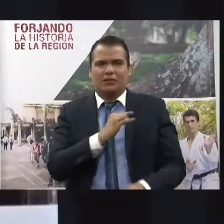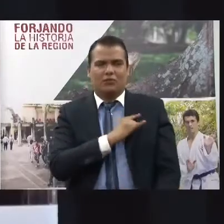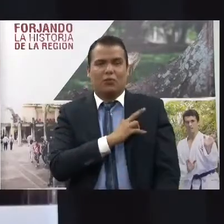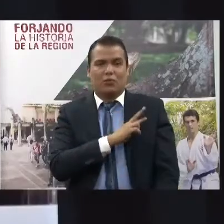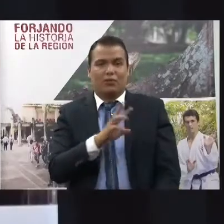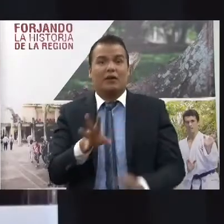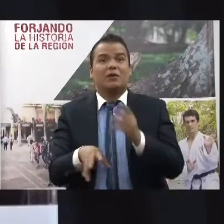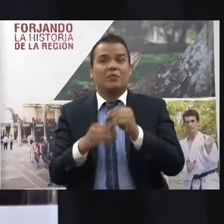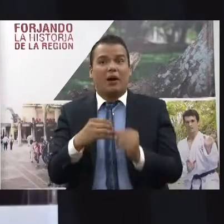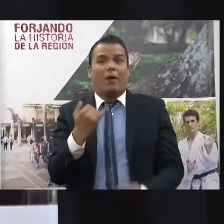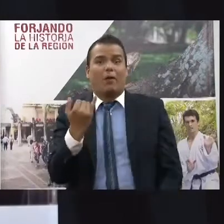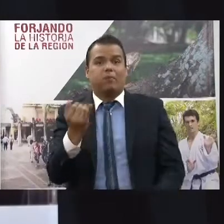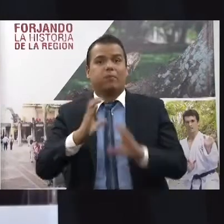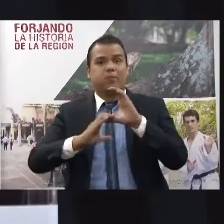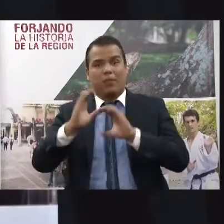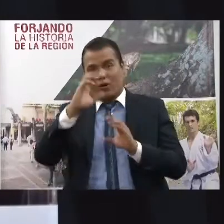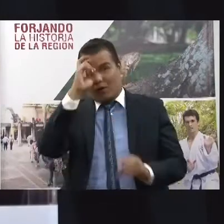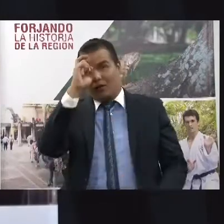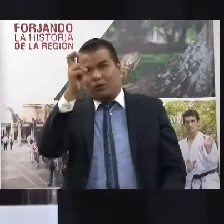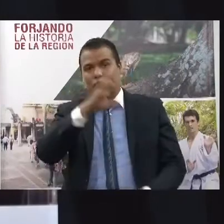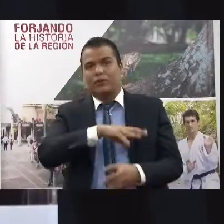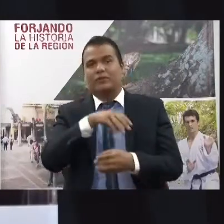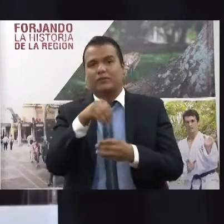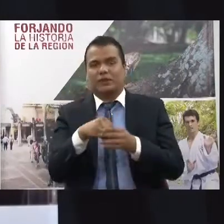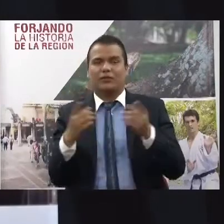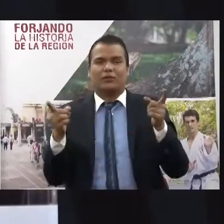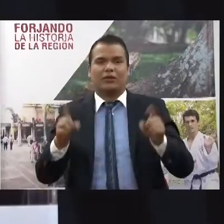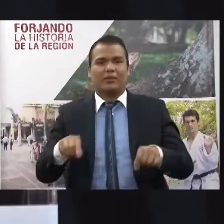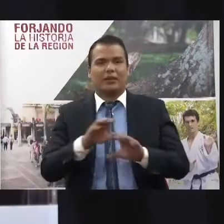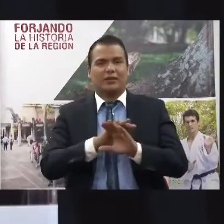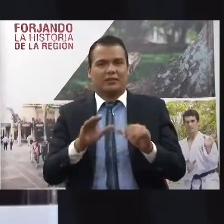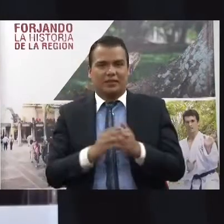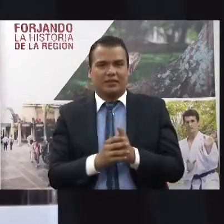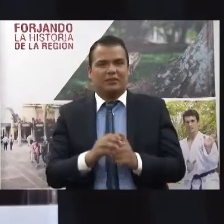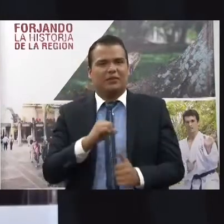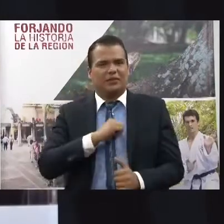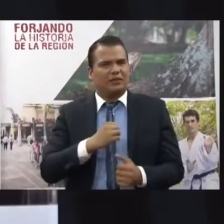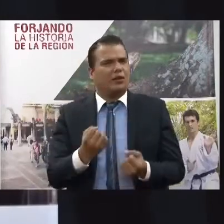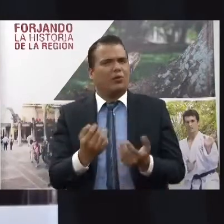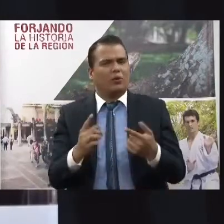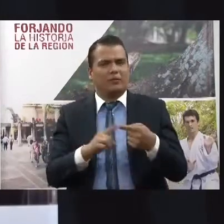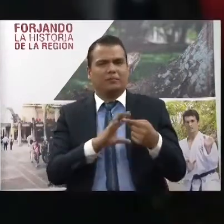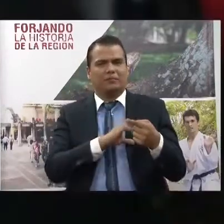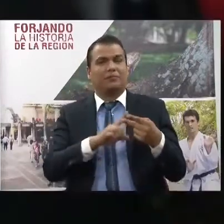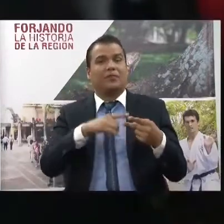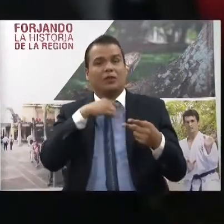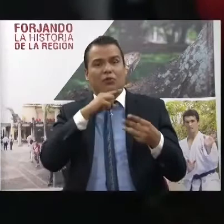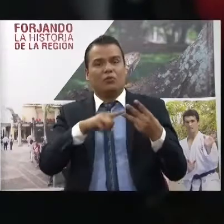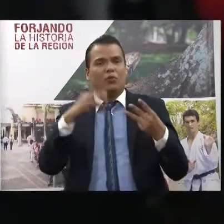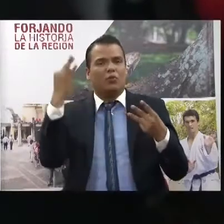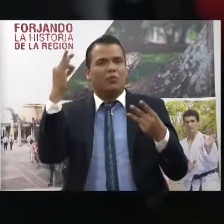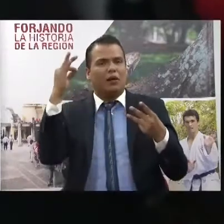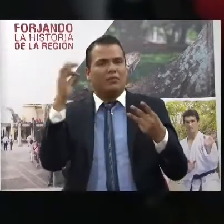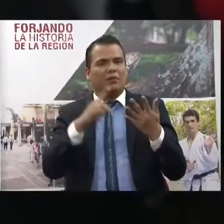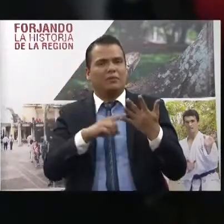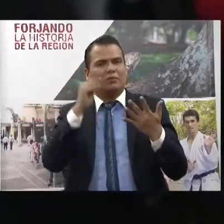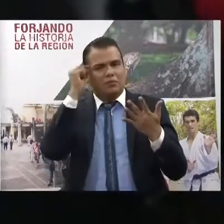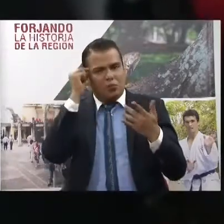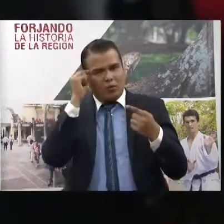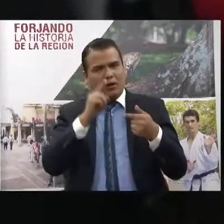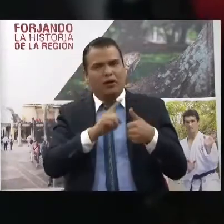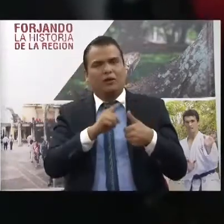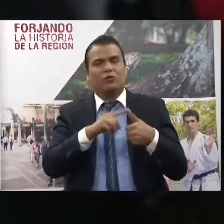del Cauca. De esta manera, cuenta con las sedes de Cali, Yumbo, Palmira,